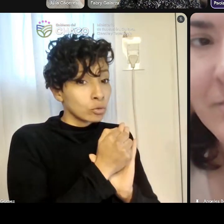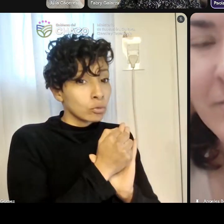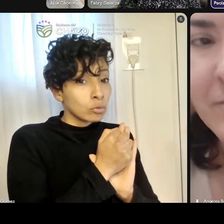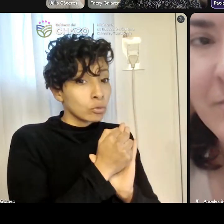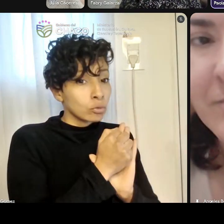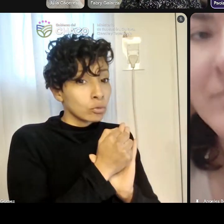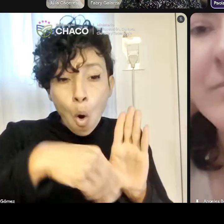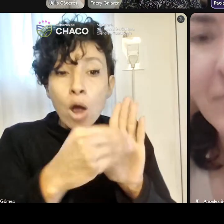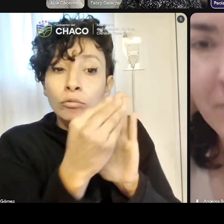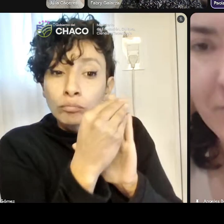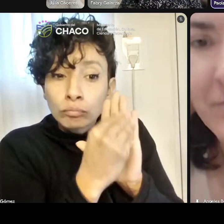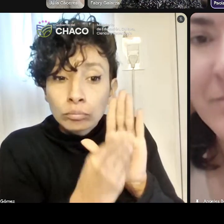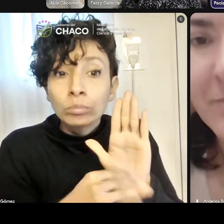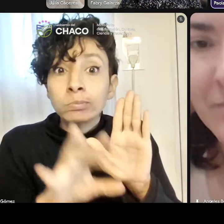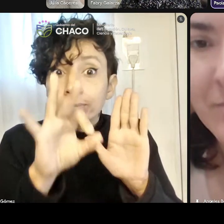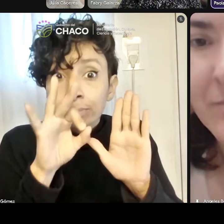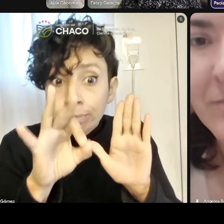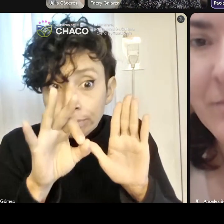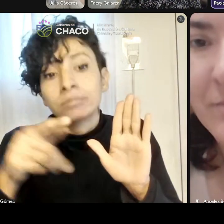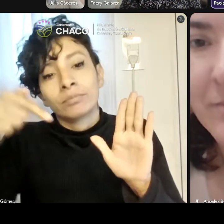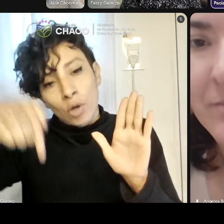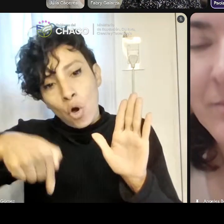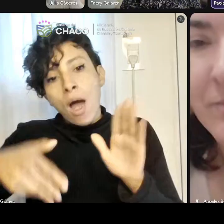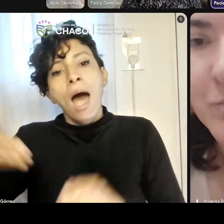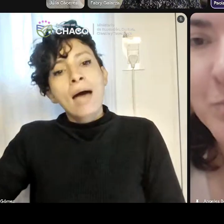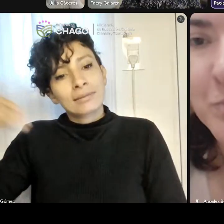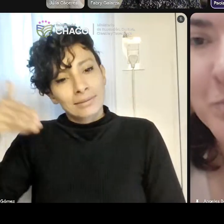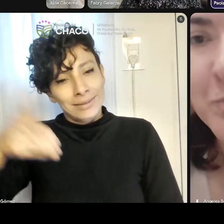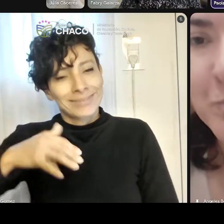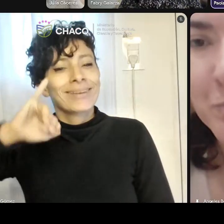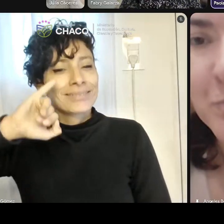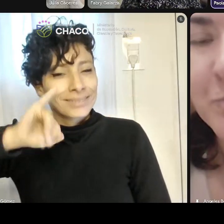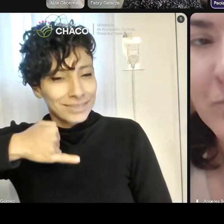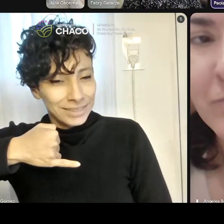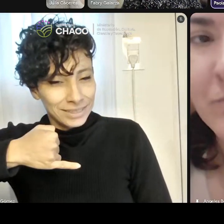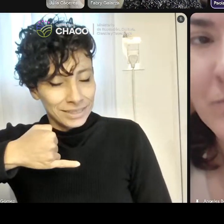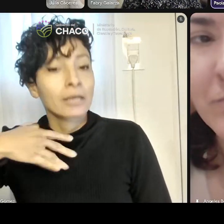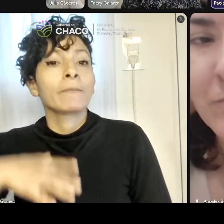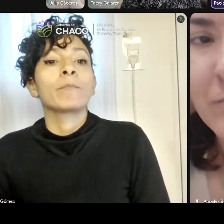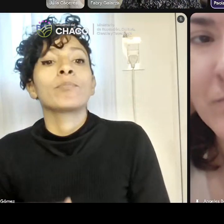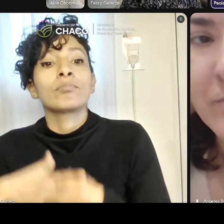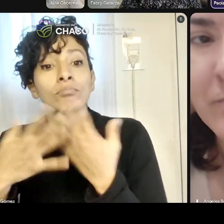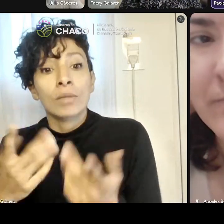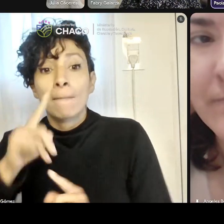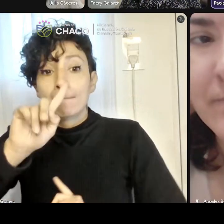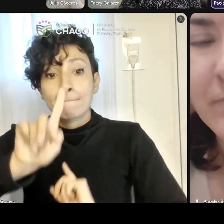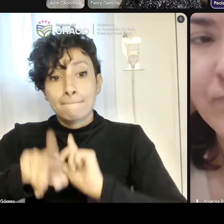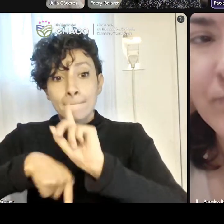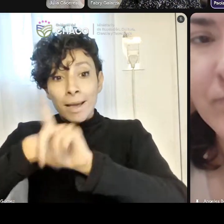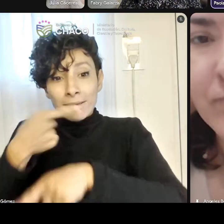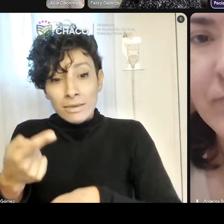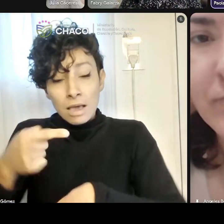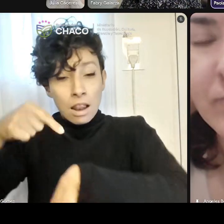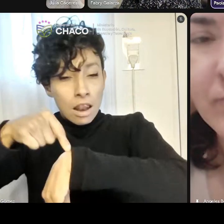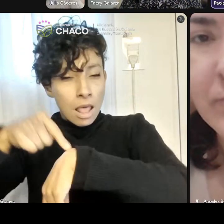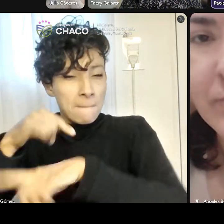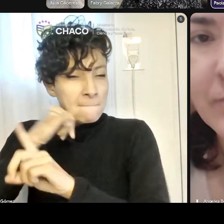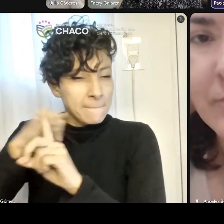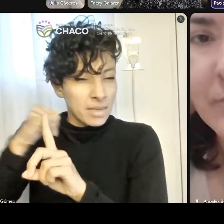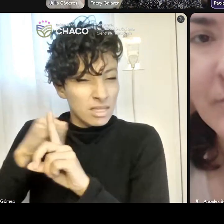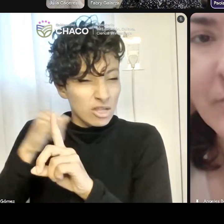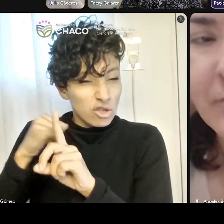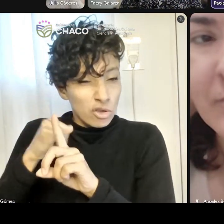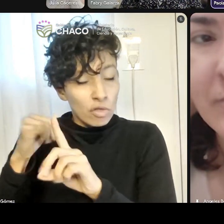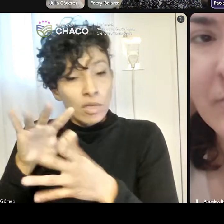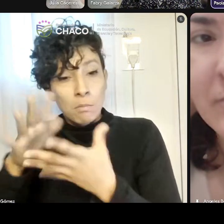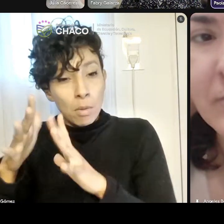hoy, que lo vamos a publicar a partir de mañana al mediodía, ya van a estar en el aula